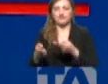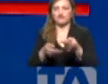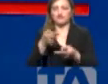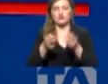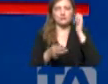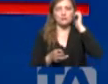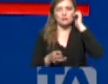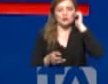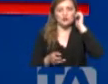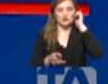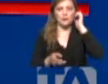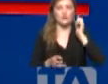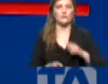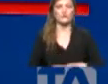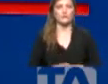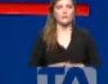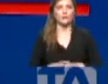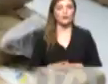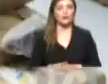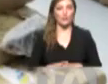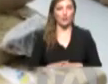la provincia de la SUAY.